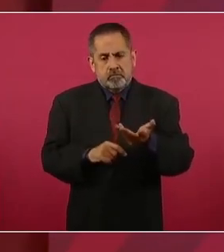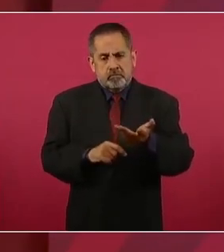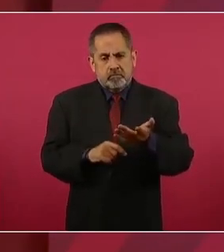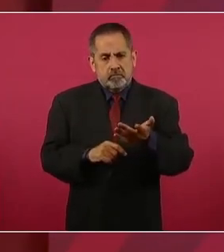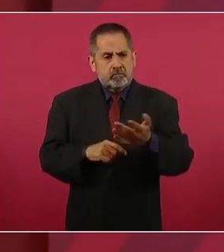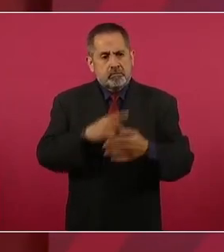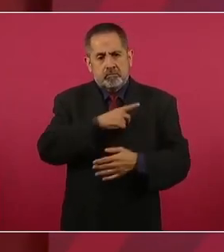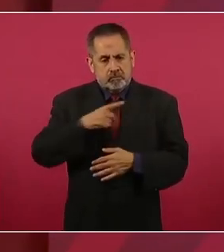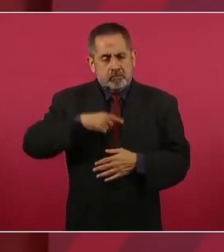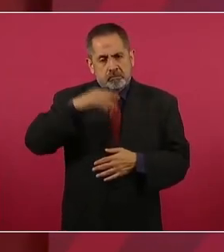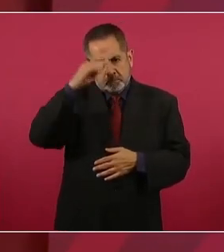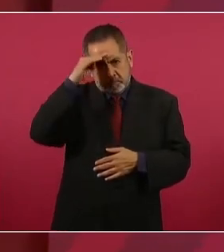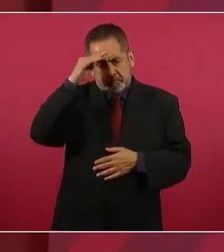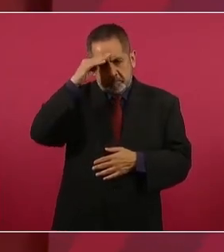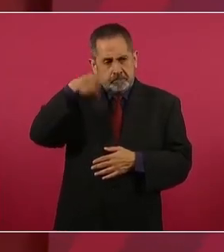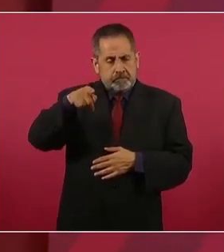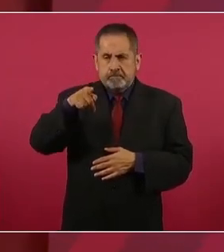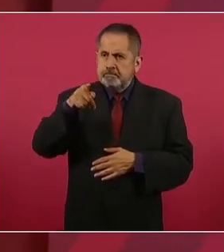que pensar en el país